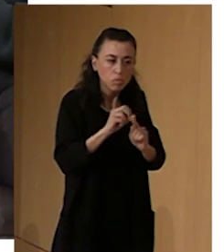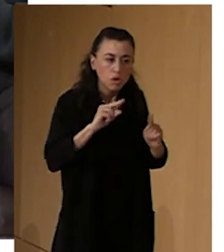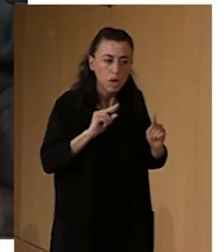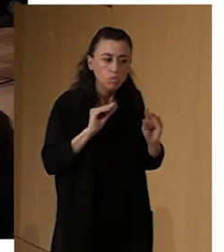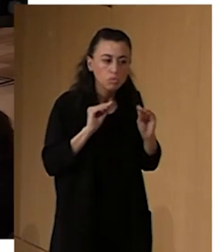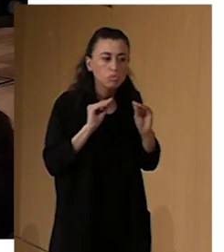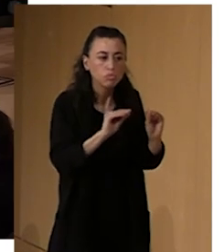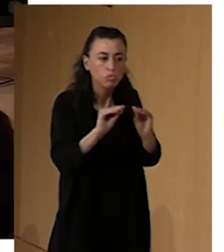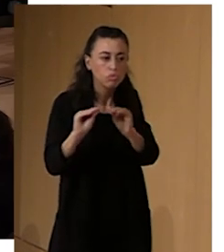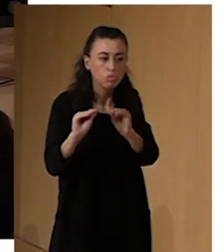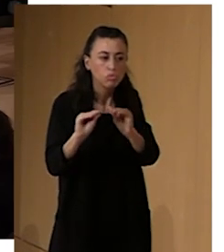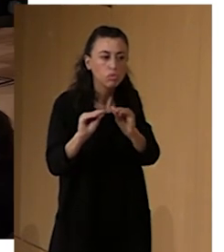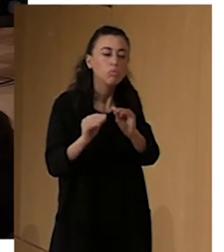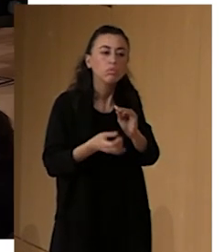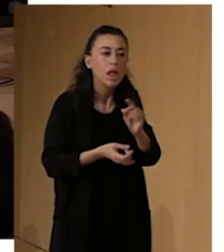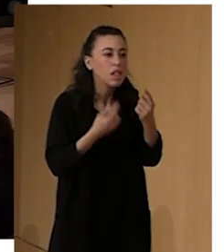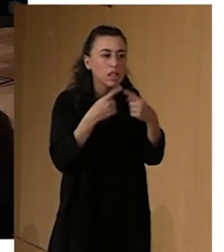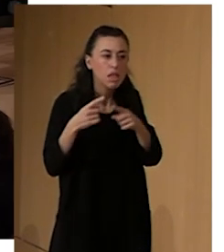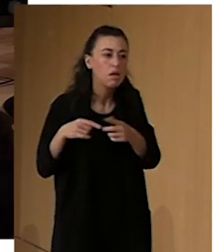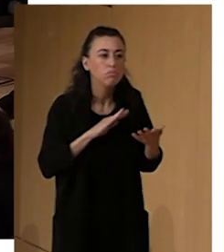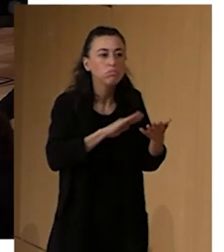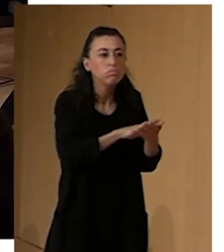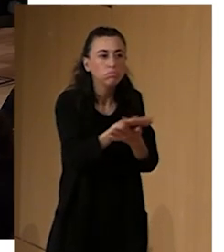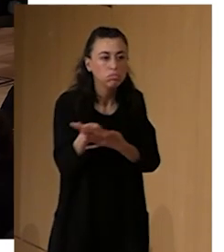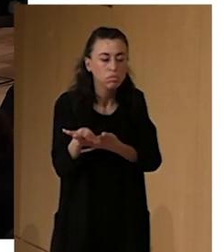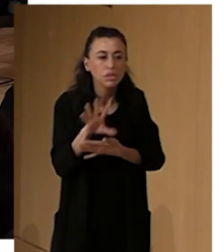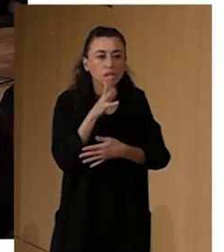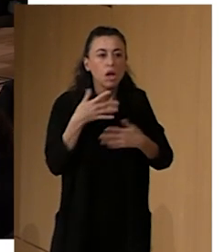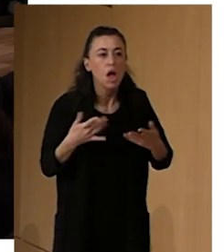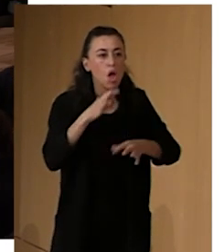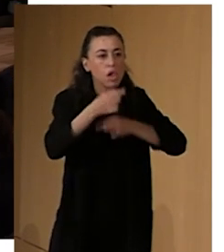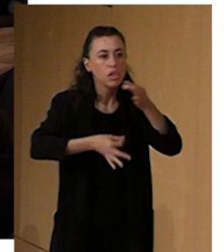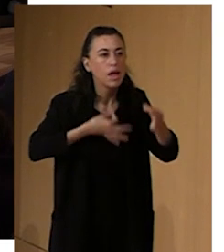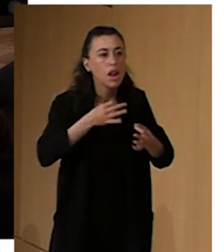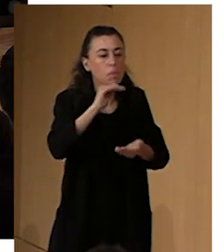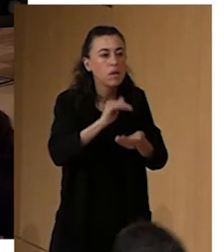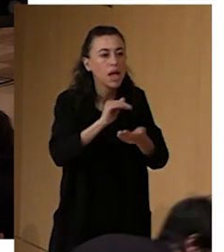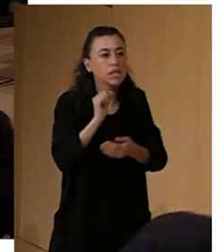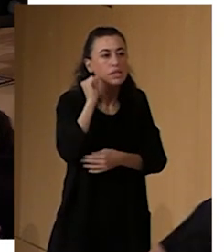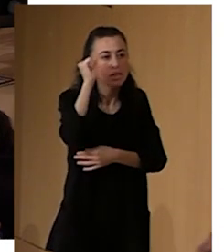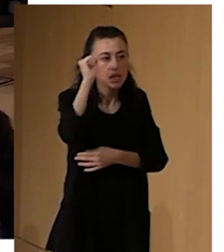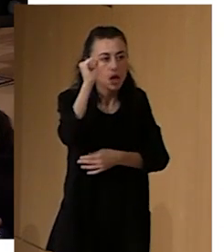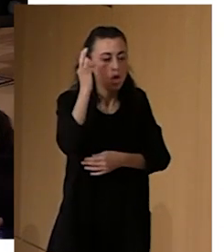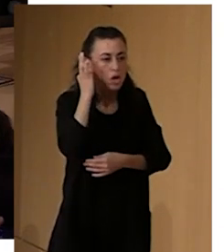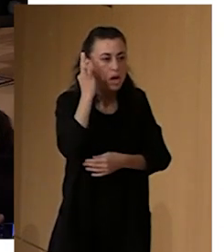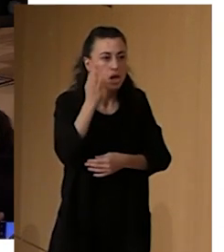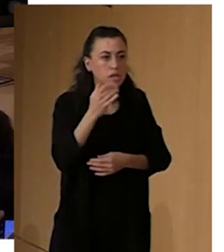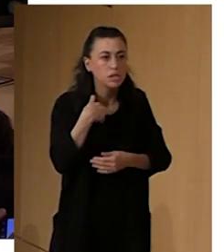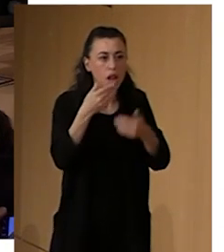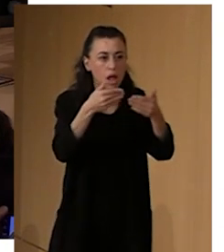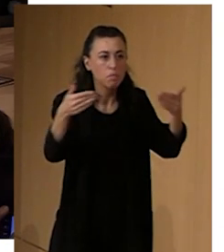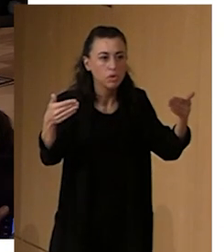distinta ahora por ejemplo con el ciclo de de pequeñas heroínas que va vinculada a la exposición veneradas y temidas del